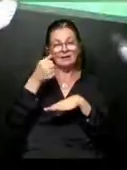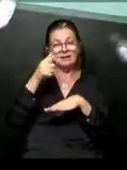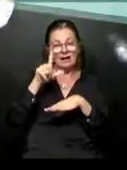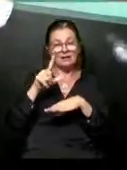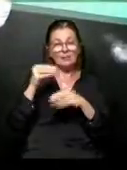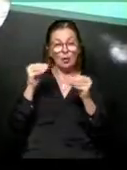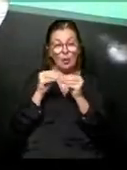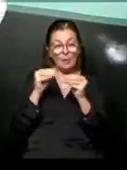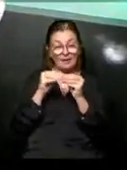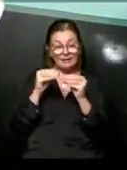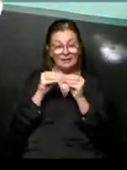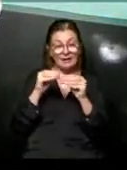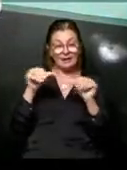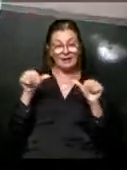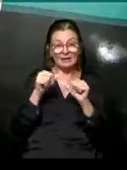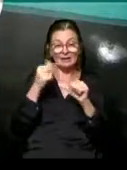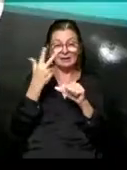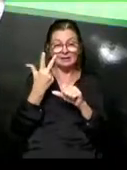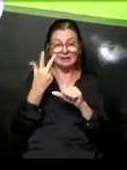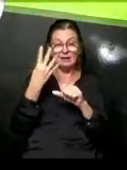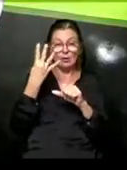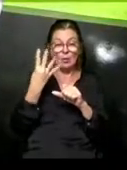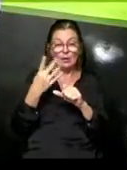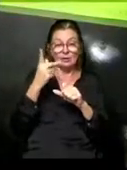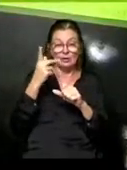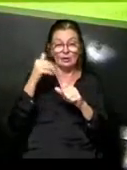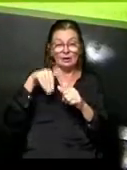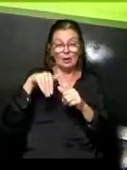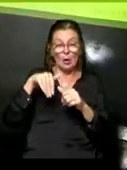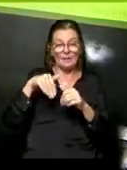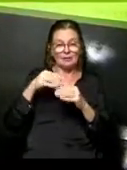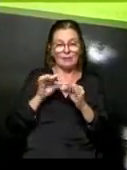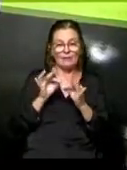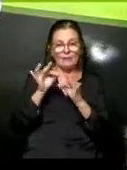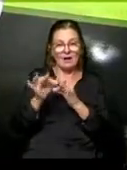hacen 3, 4 kilómetros a las ollas populares,